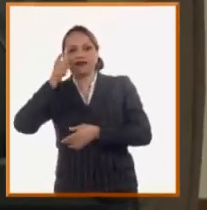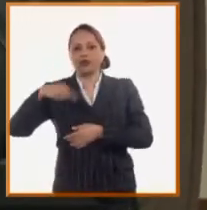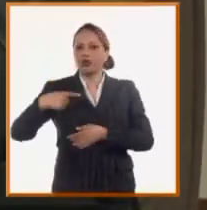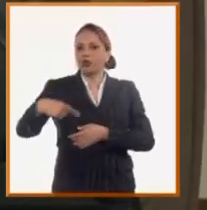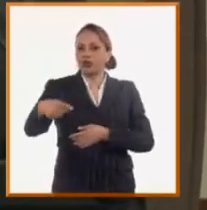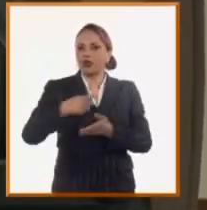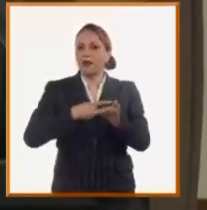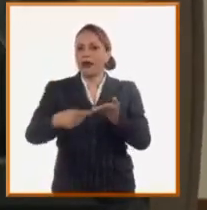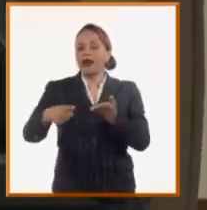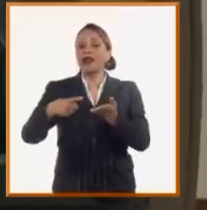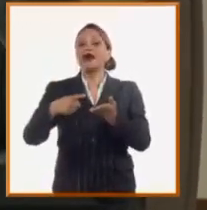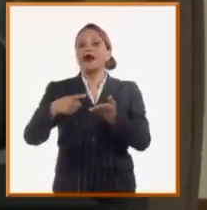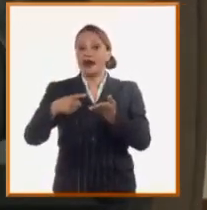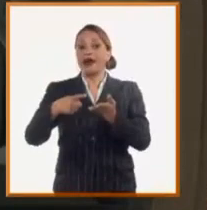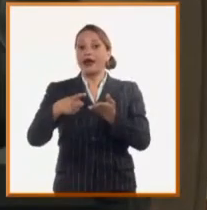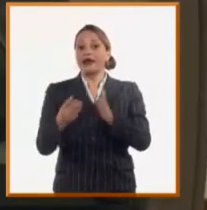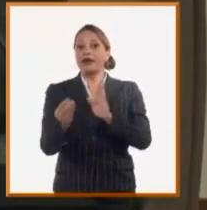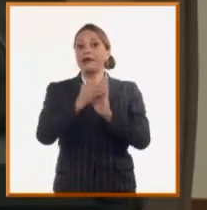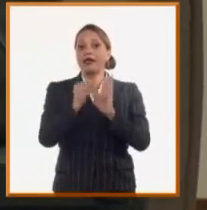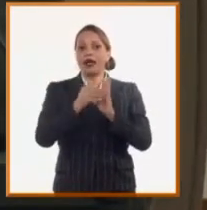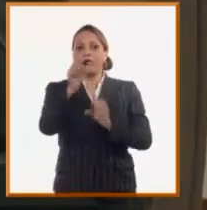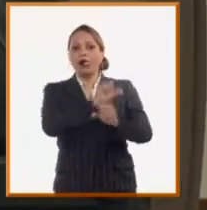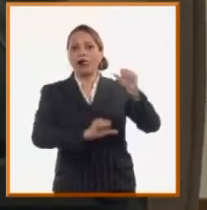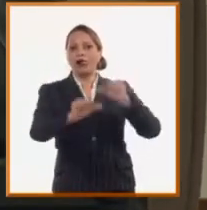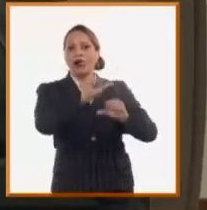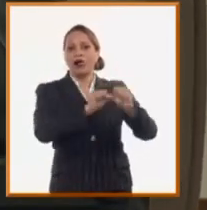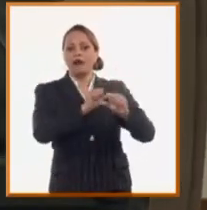semana, han aplicado bioproductos,